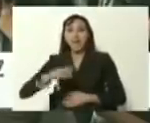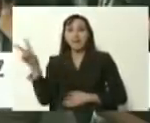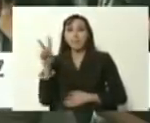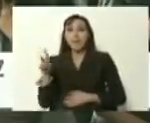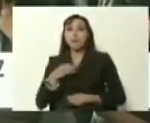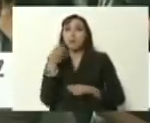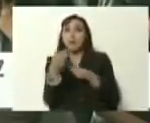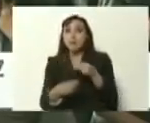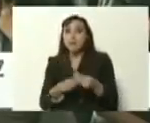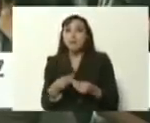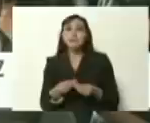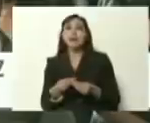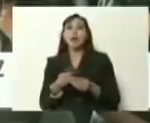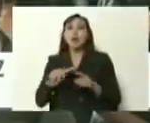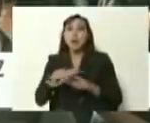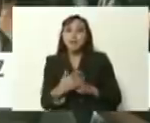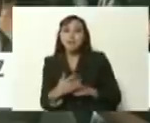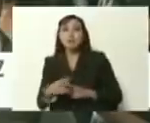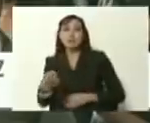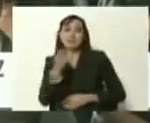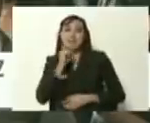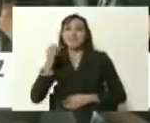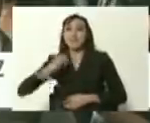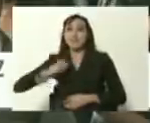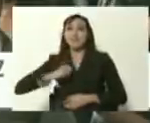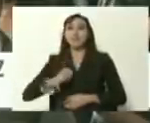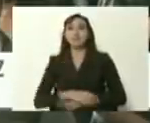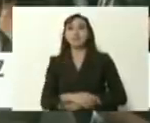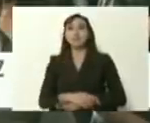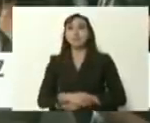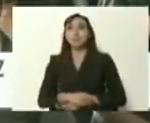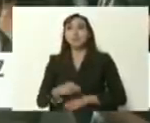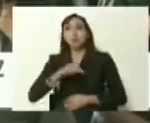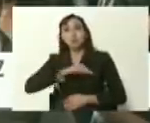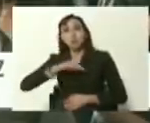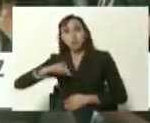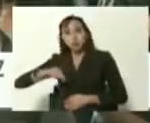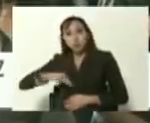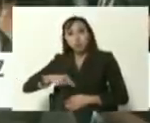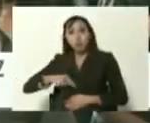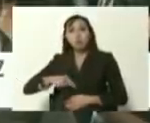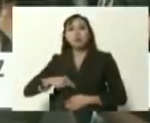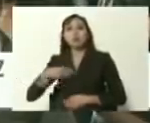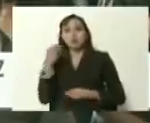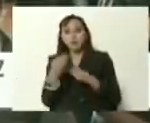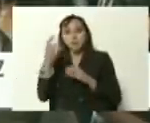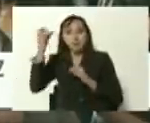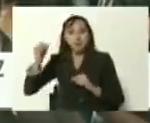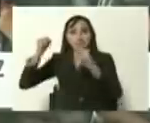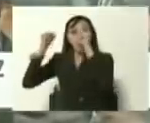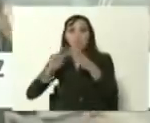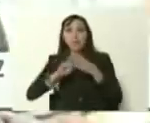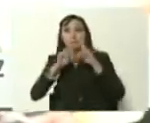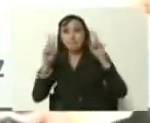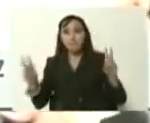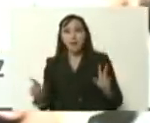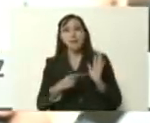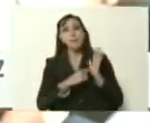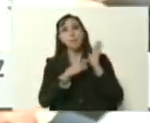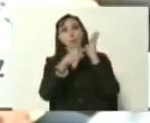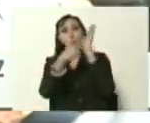converge en una situación económica muy difícil, donde nosotros los embajadores de paz debemos